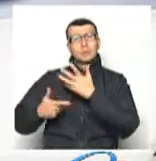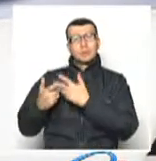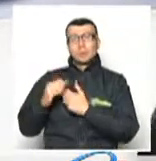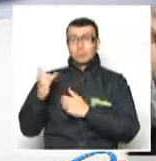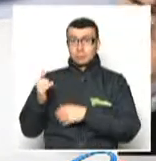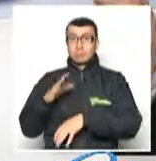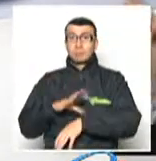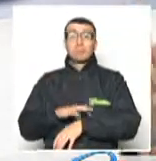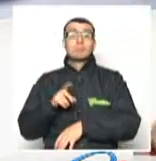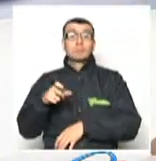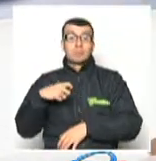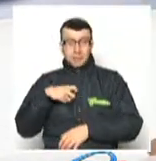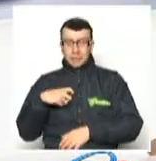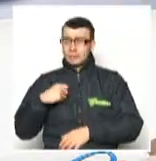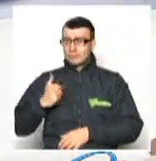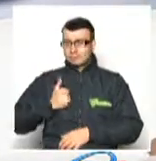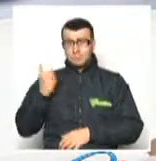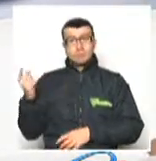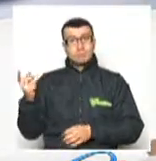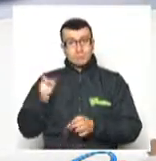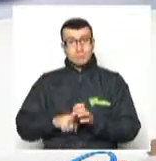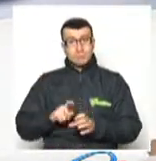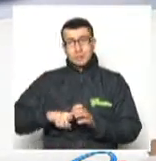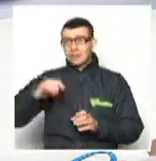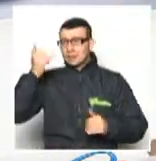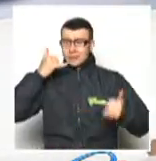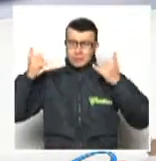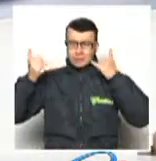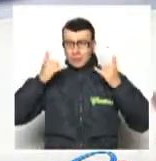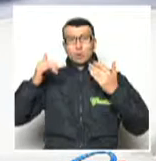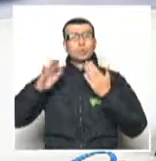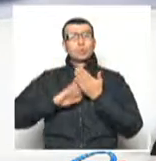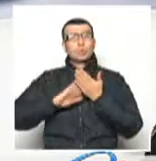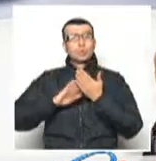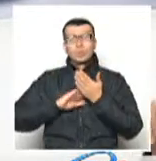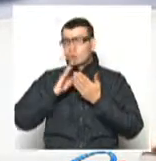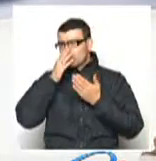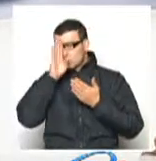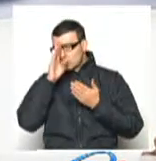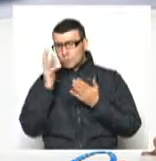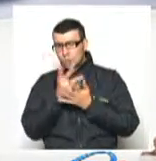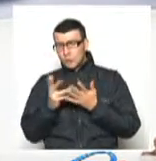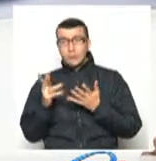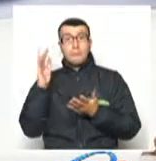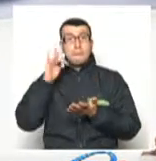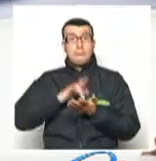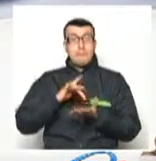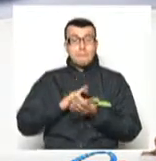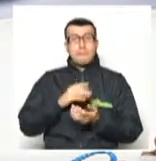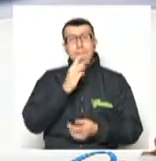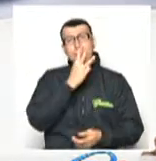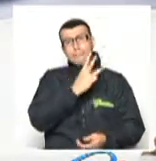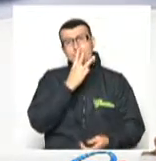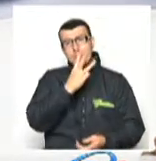ustedes la oportunidad con los teléfonos que veían allí para que resuelvan sus inquietudes o entren a la página